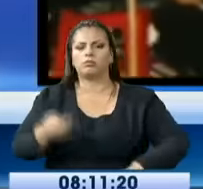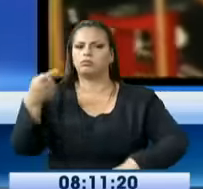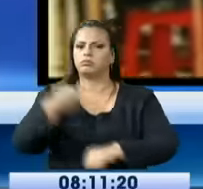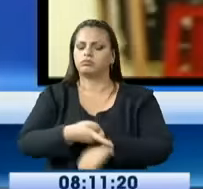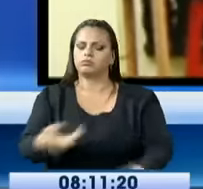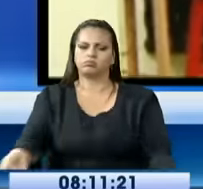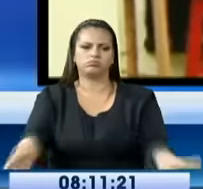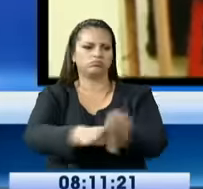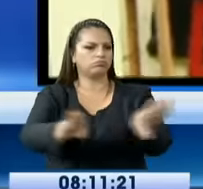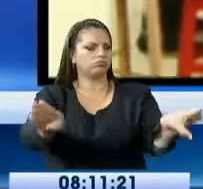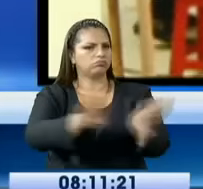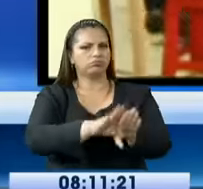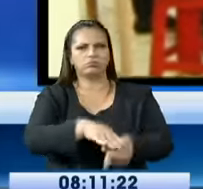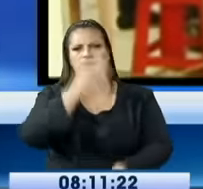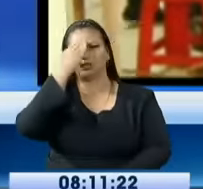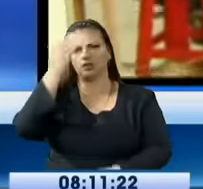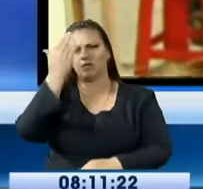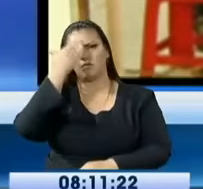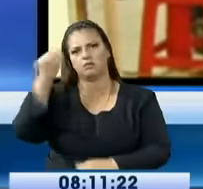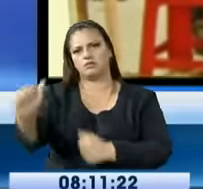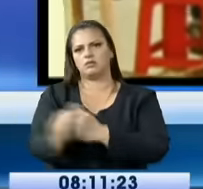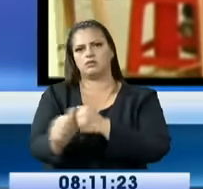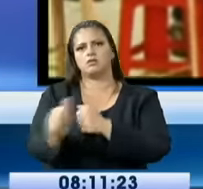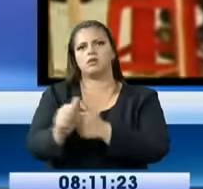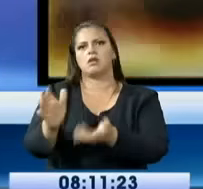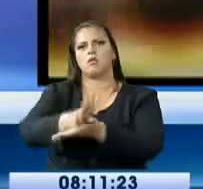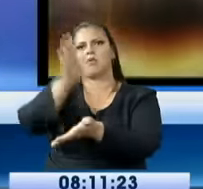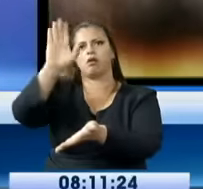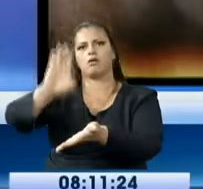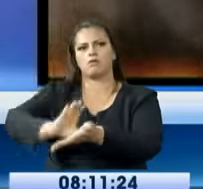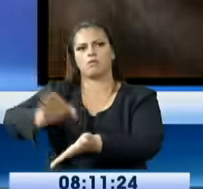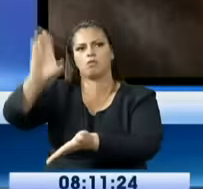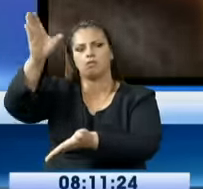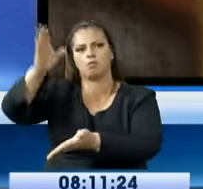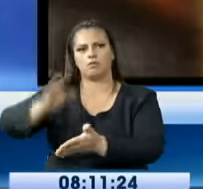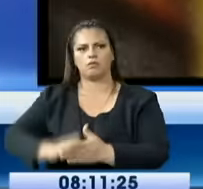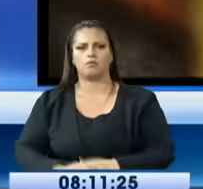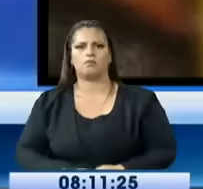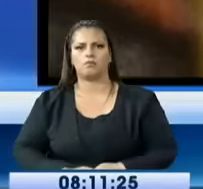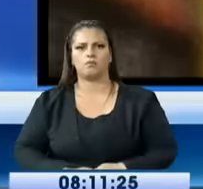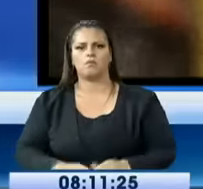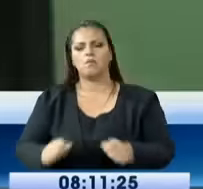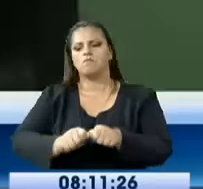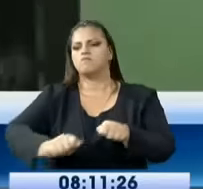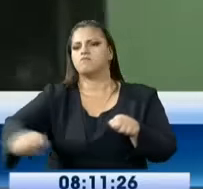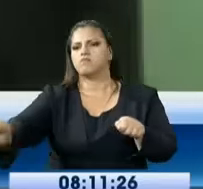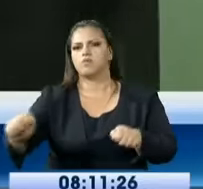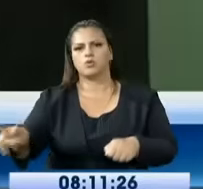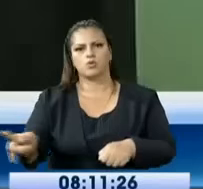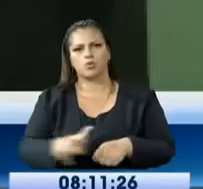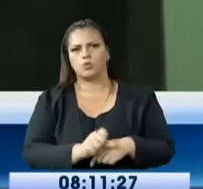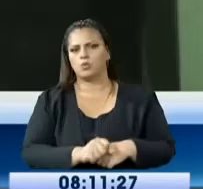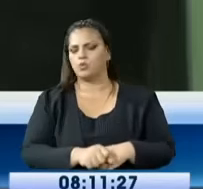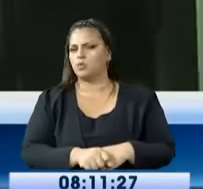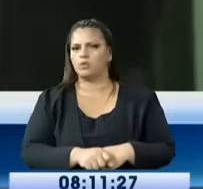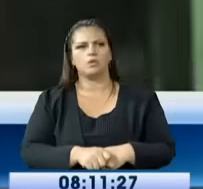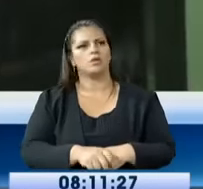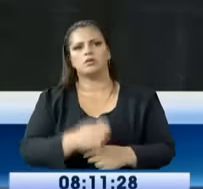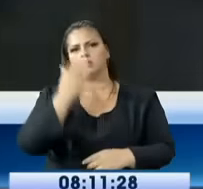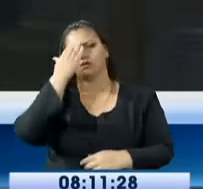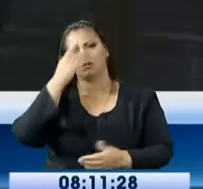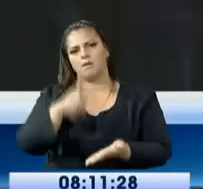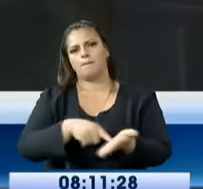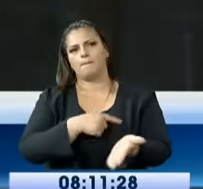permitir centros de diversión nocturna, prostíbulos o bares alrededor de los 200 metros de establecimientos educativos. Se revisó el local en el